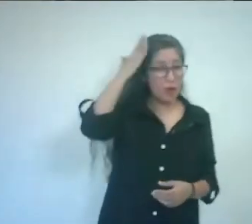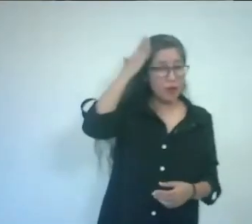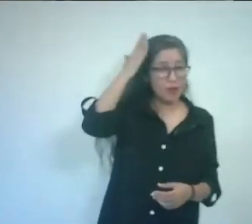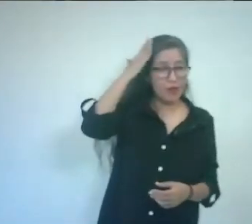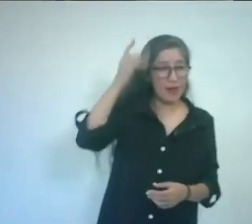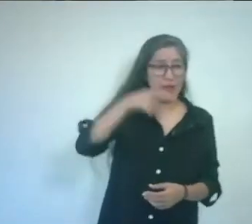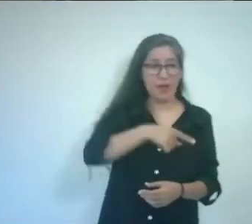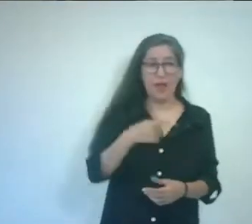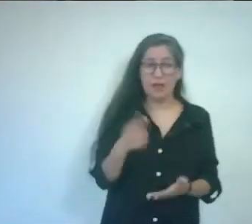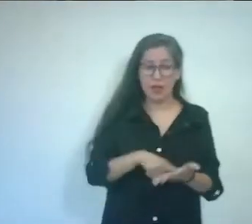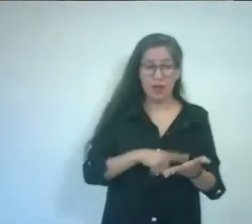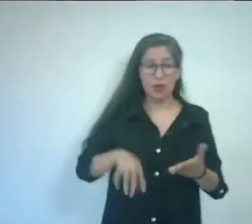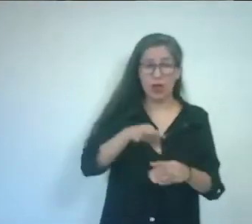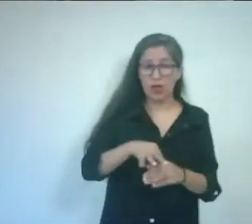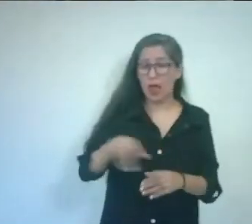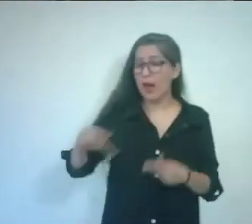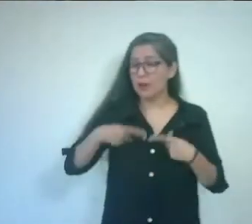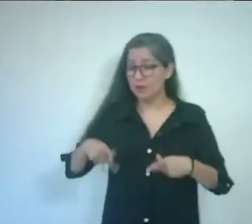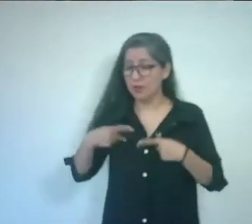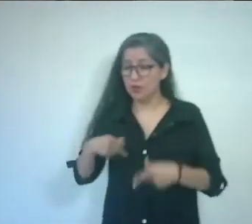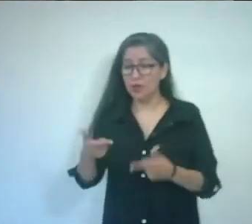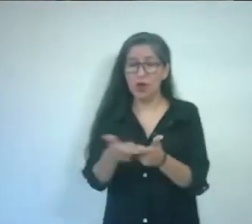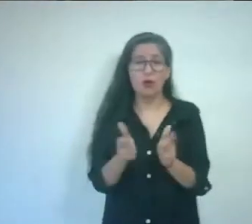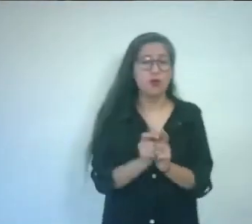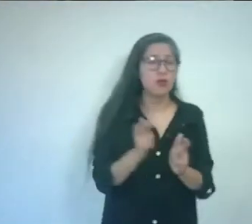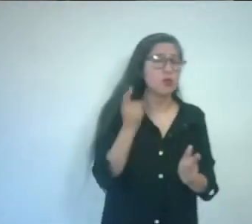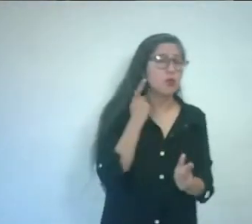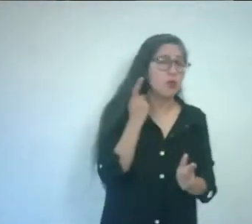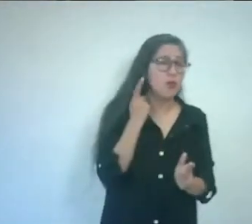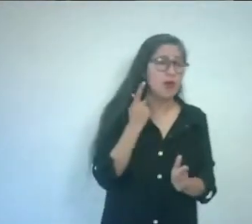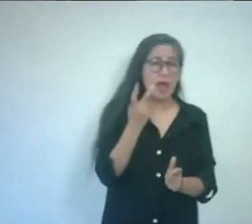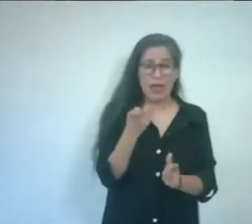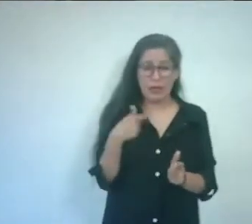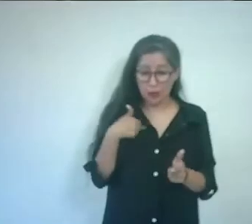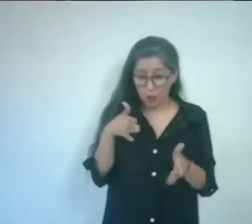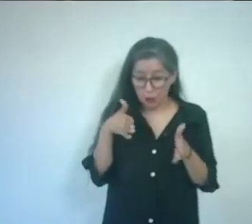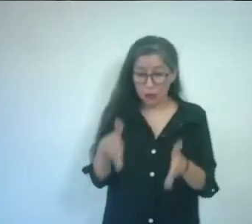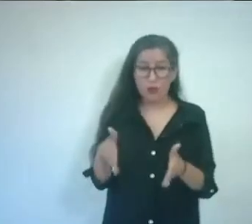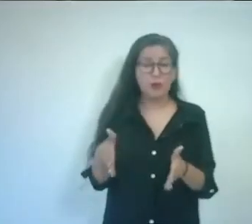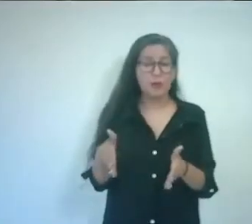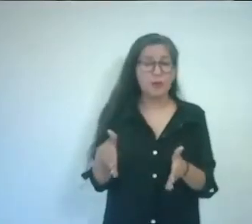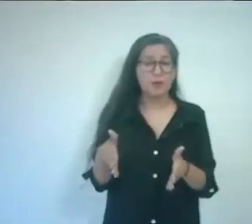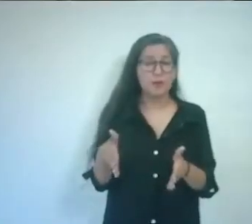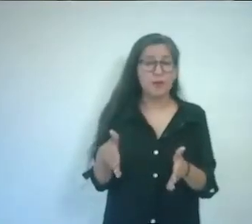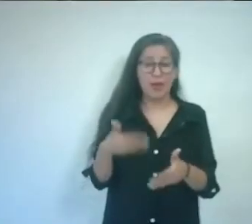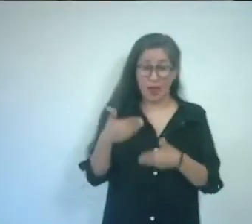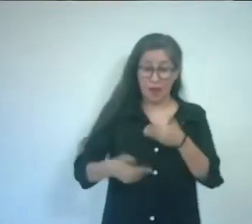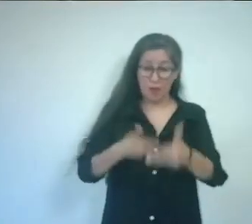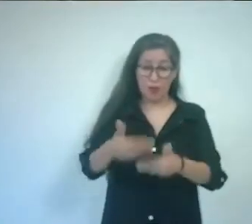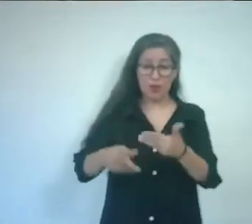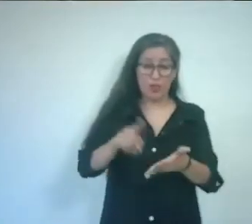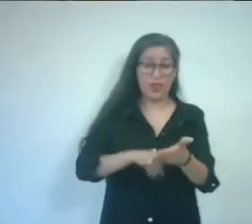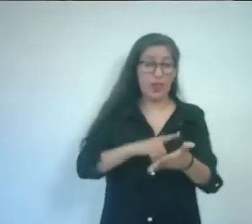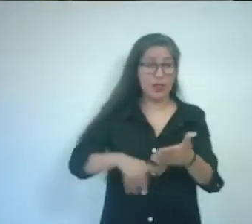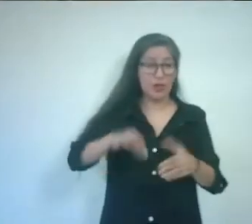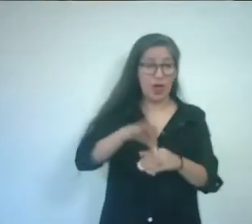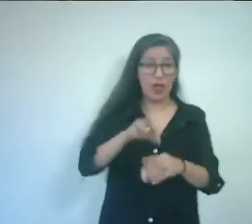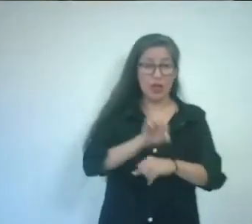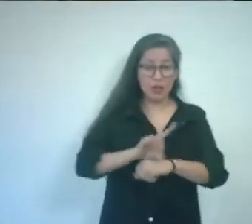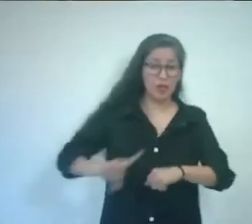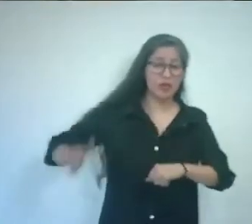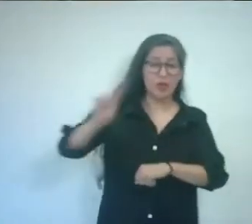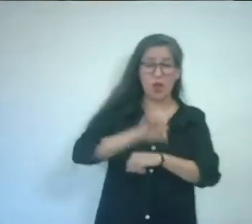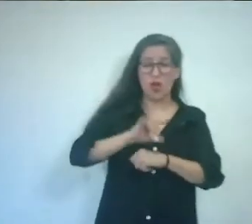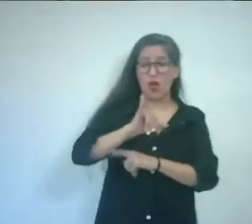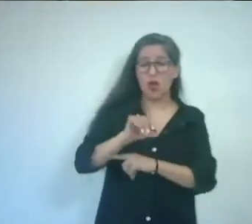las ciudadanías, si los partidos políticos preservamos eso, los procesos electorales, las jornadas electorales